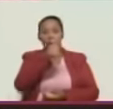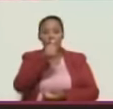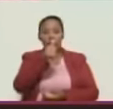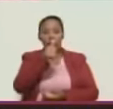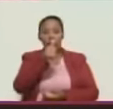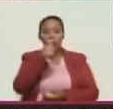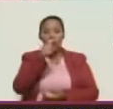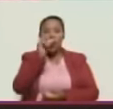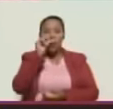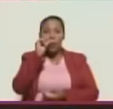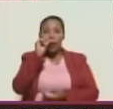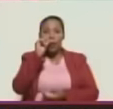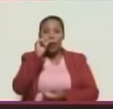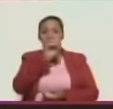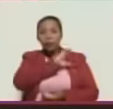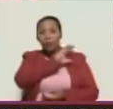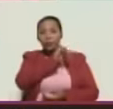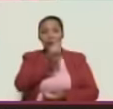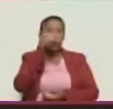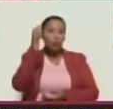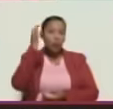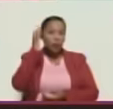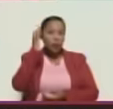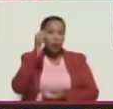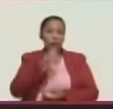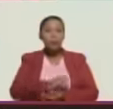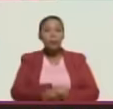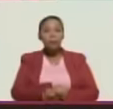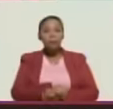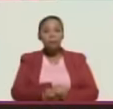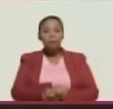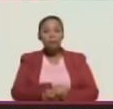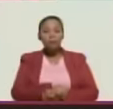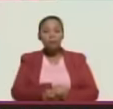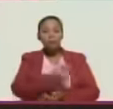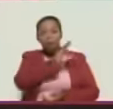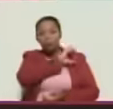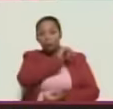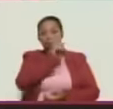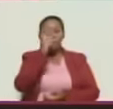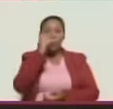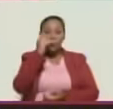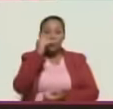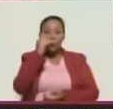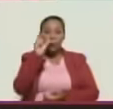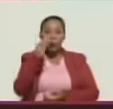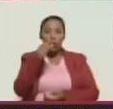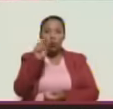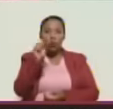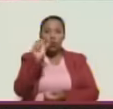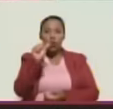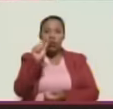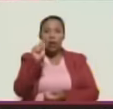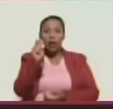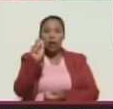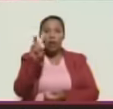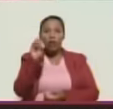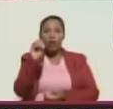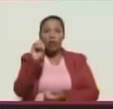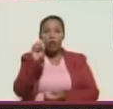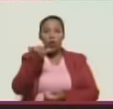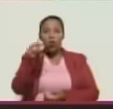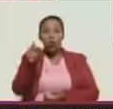rectora Antonia de Stéfano rector Gustavo vizcaíno rector